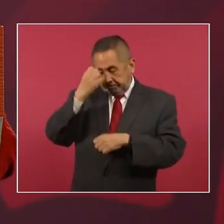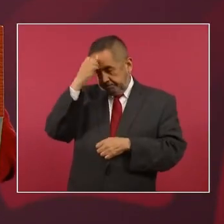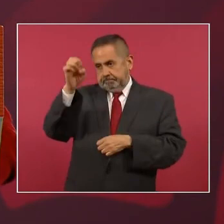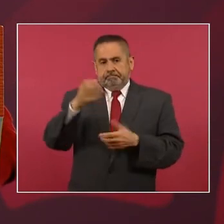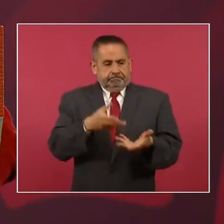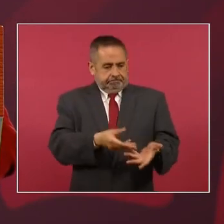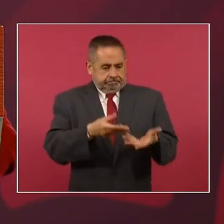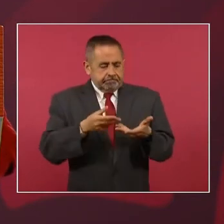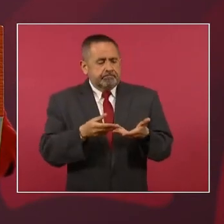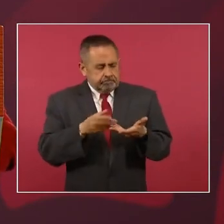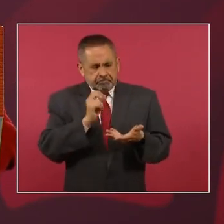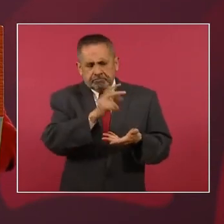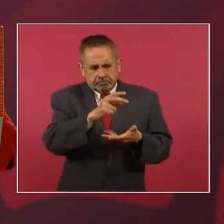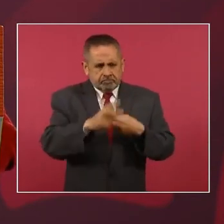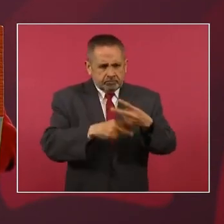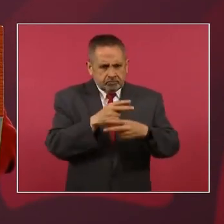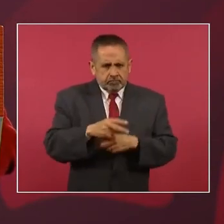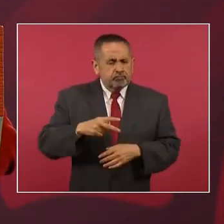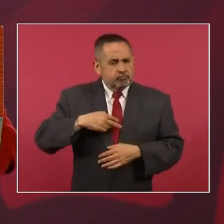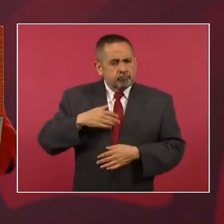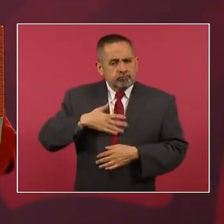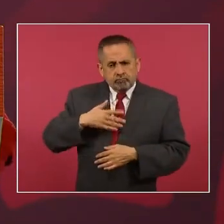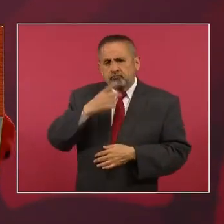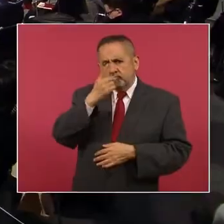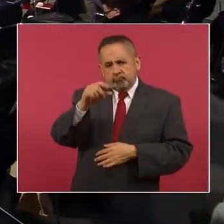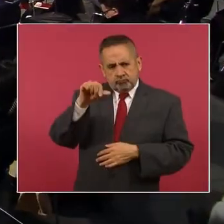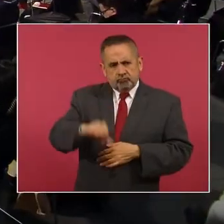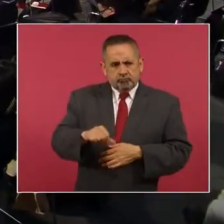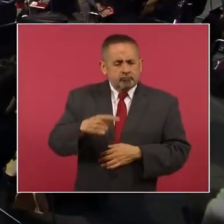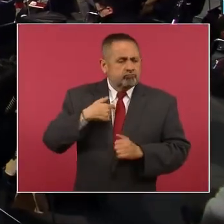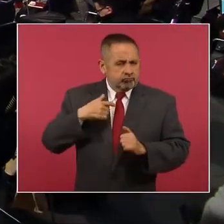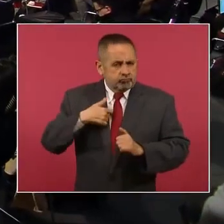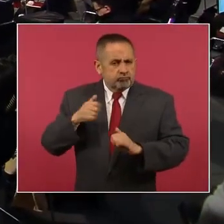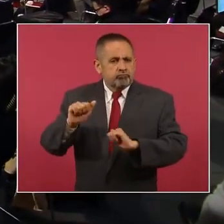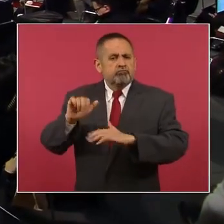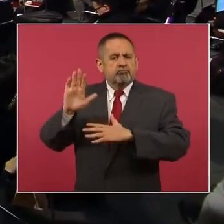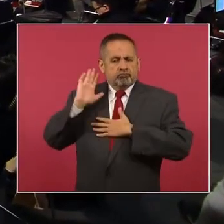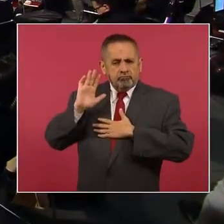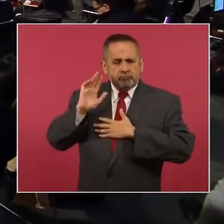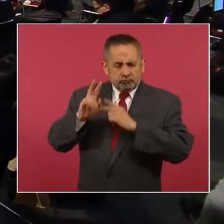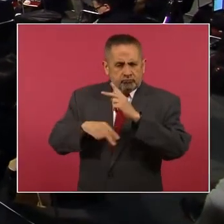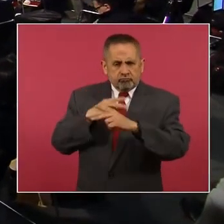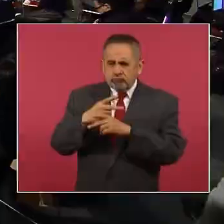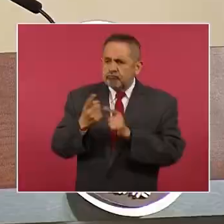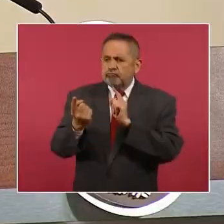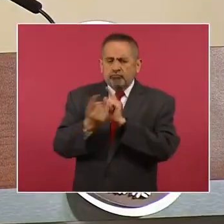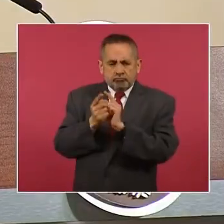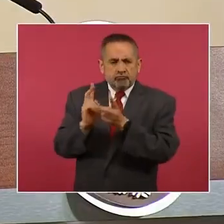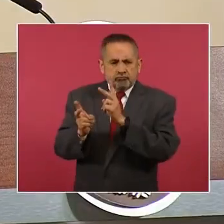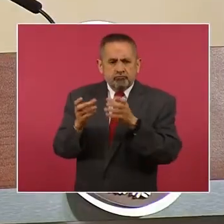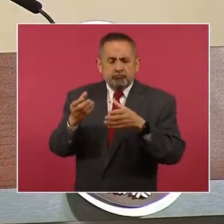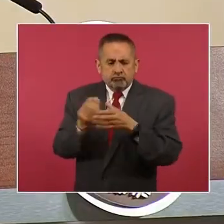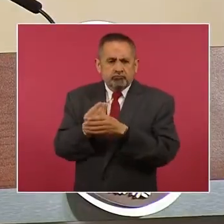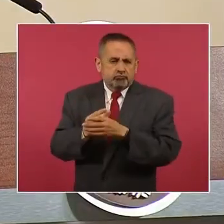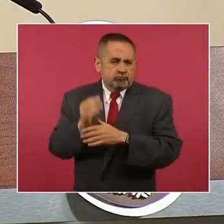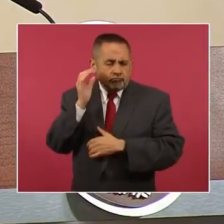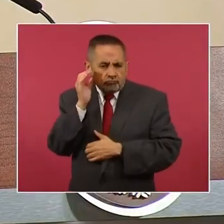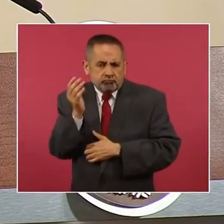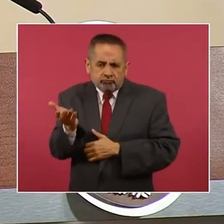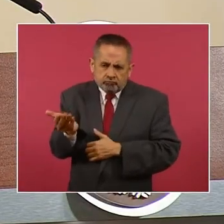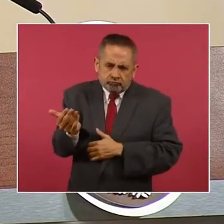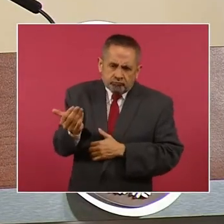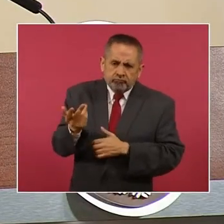digamos así. Pero lo que yo le quiero decir hoy es que yo me comprometo a recibirlos, a escucharlos